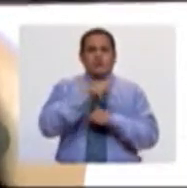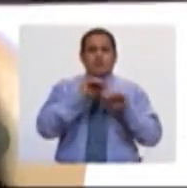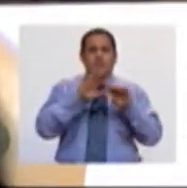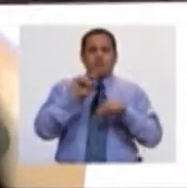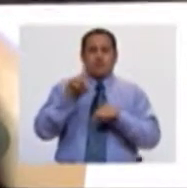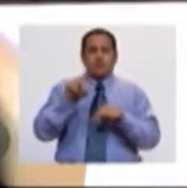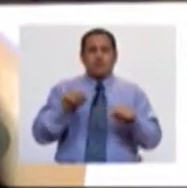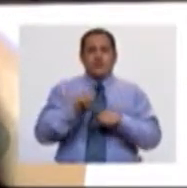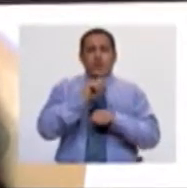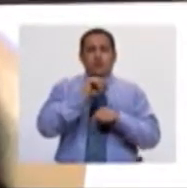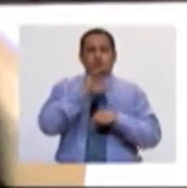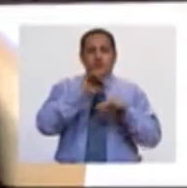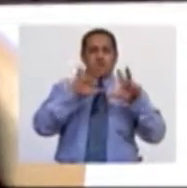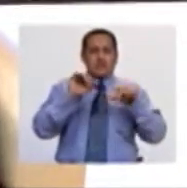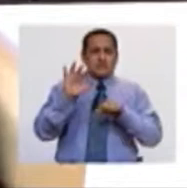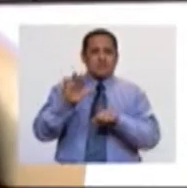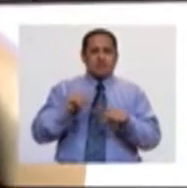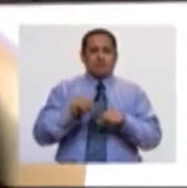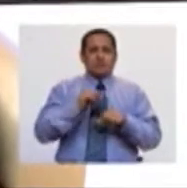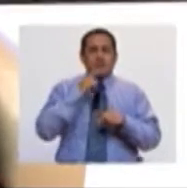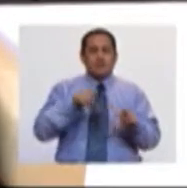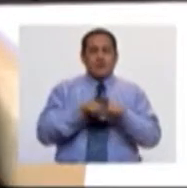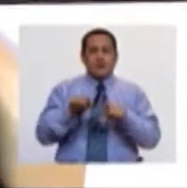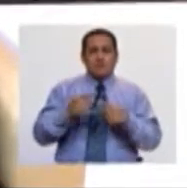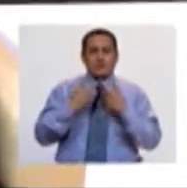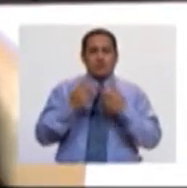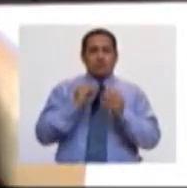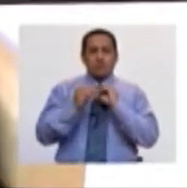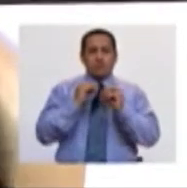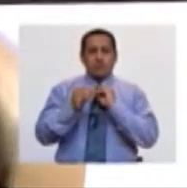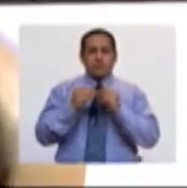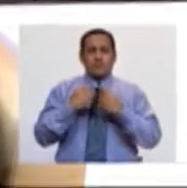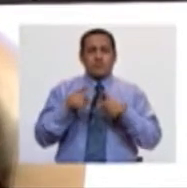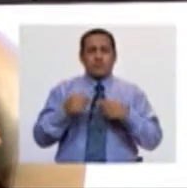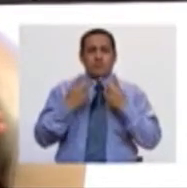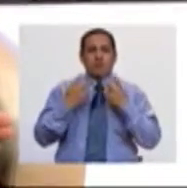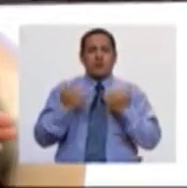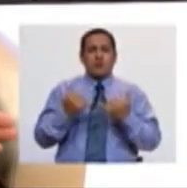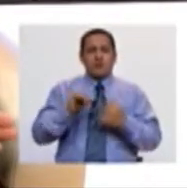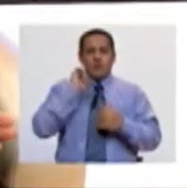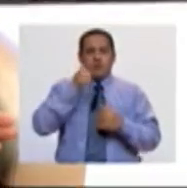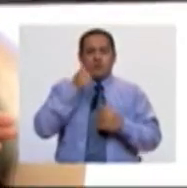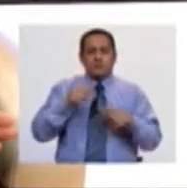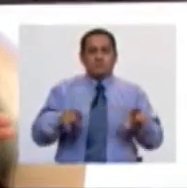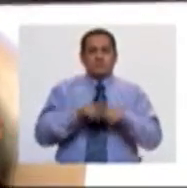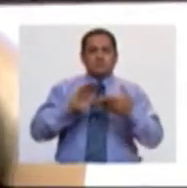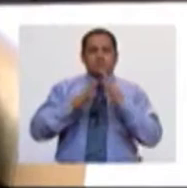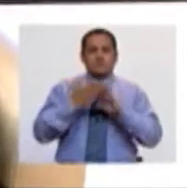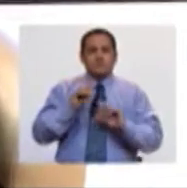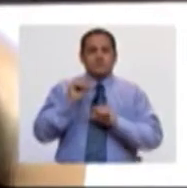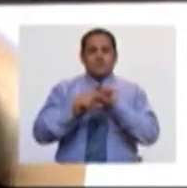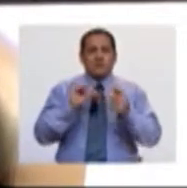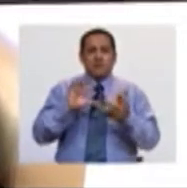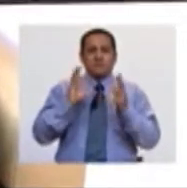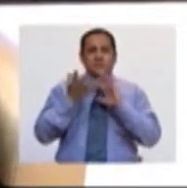en el 65, en el 81, en el 95 ha sido solución. Pero ¿qué pasa? Como estamos viviendo y lo vemos a diario, la sociedad